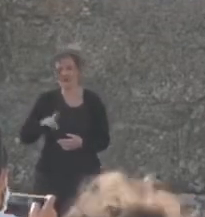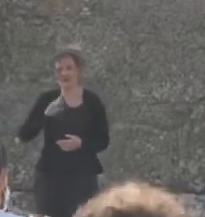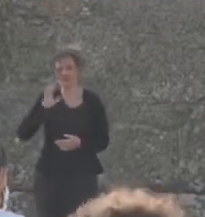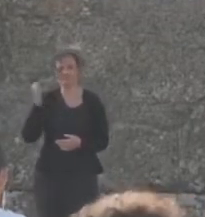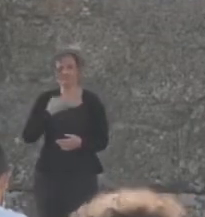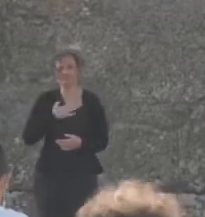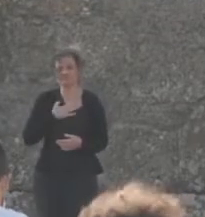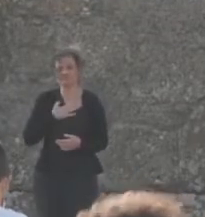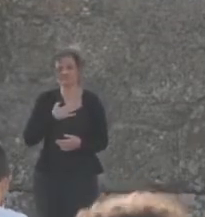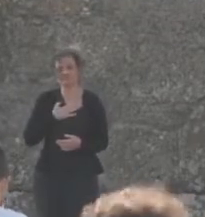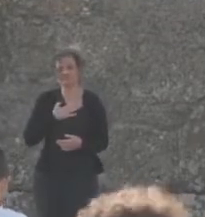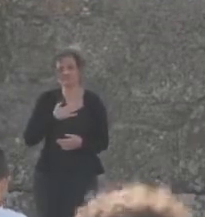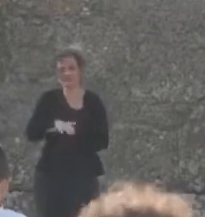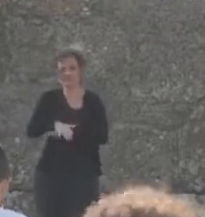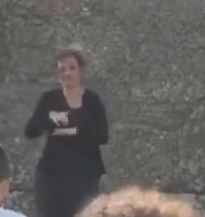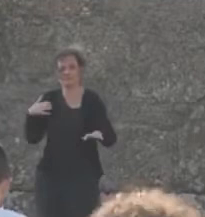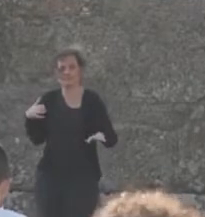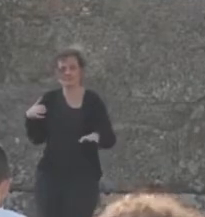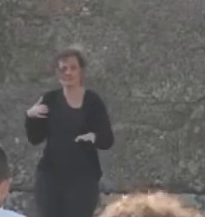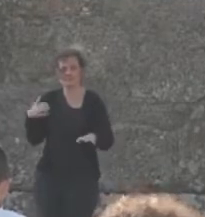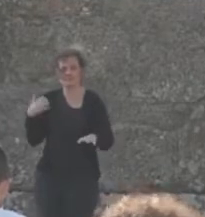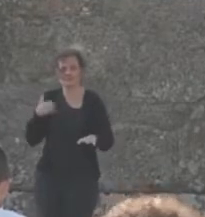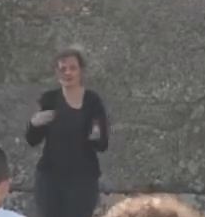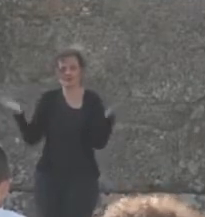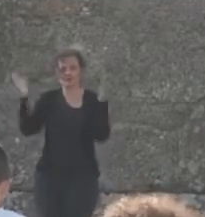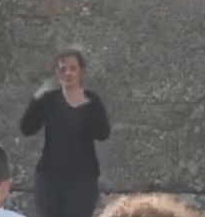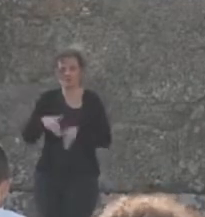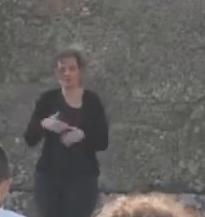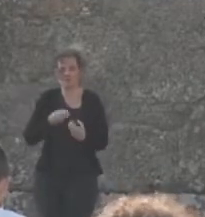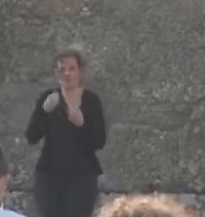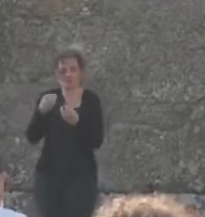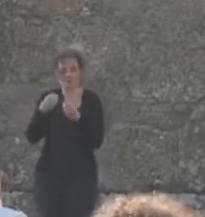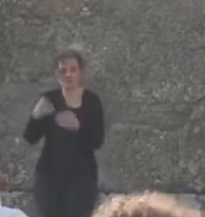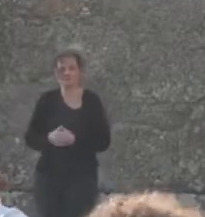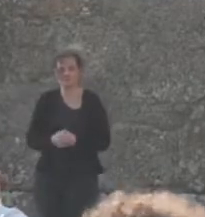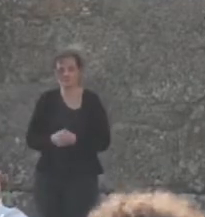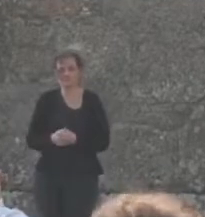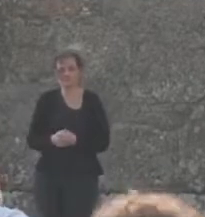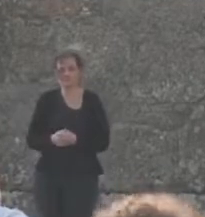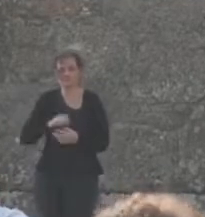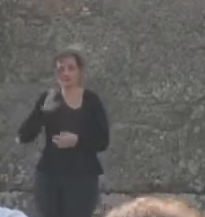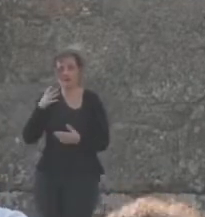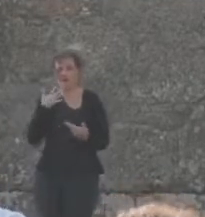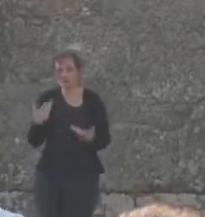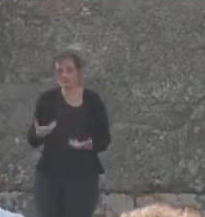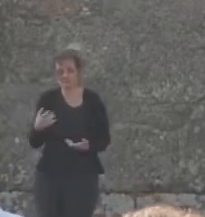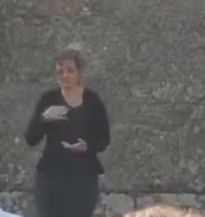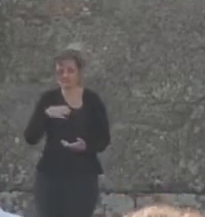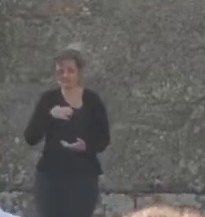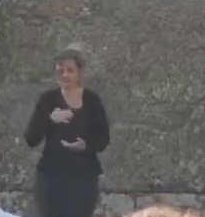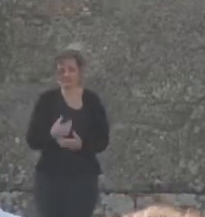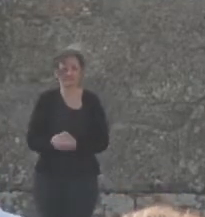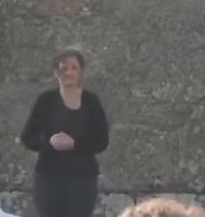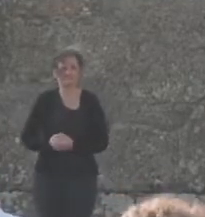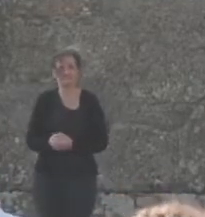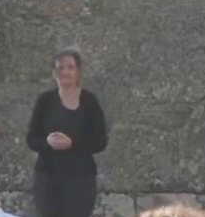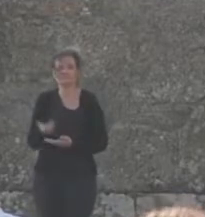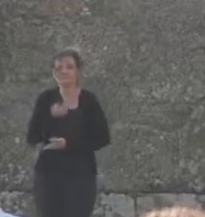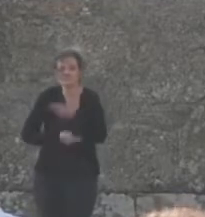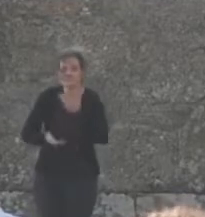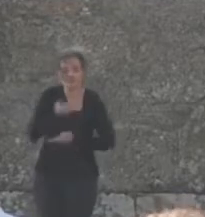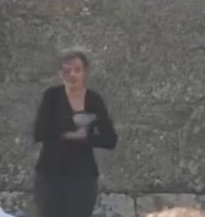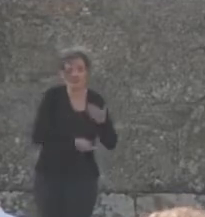non sería posible, pois, a maioría xa non están para contalo. non sería posible hoxe. A